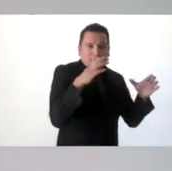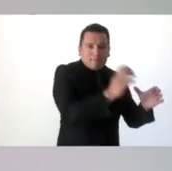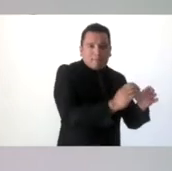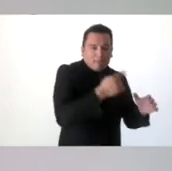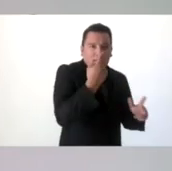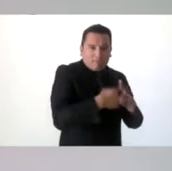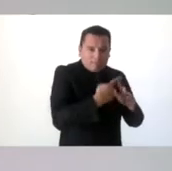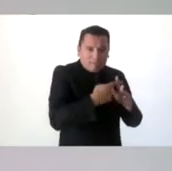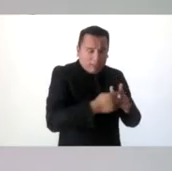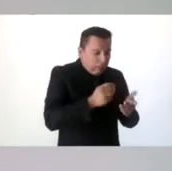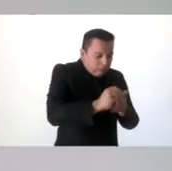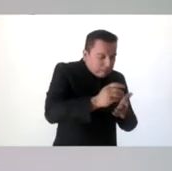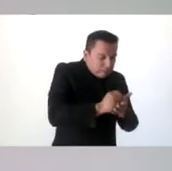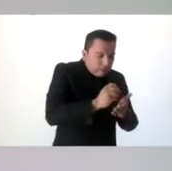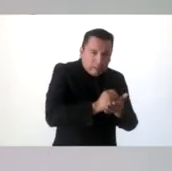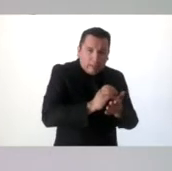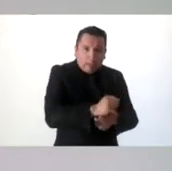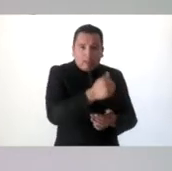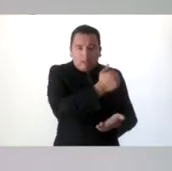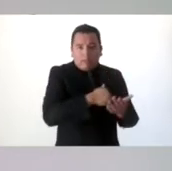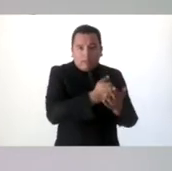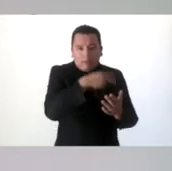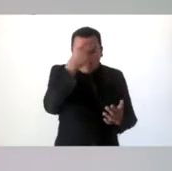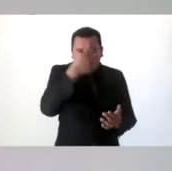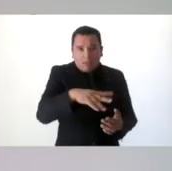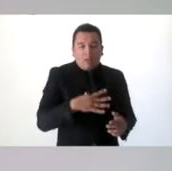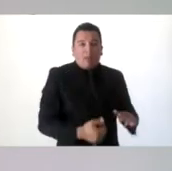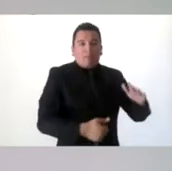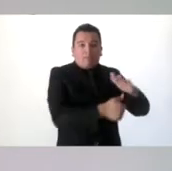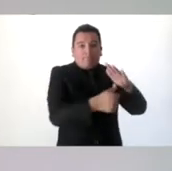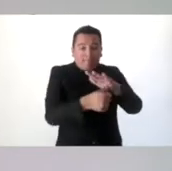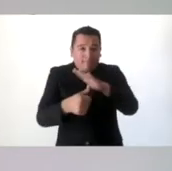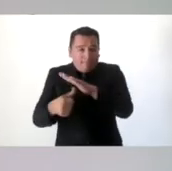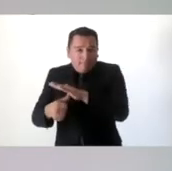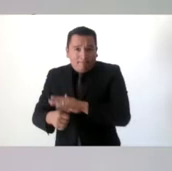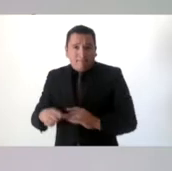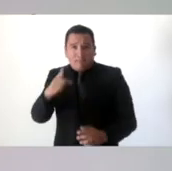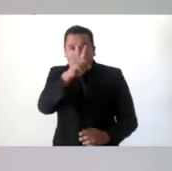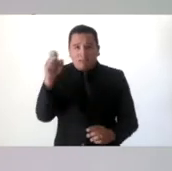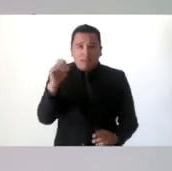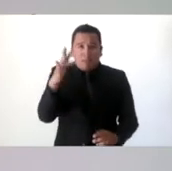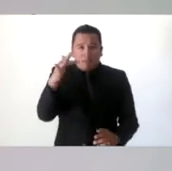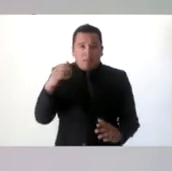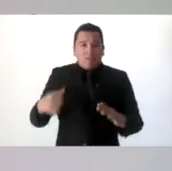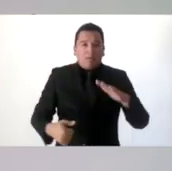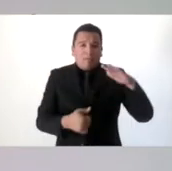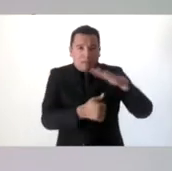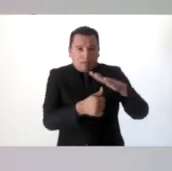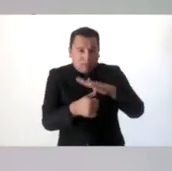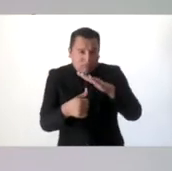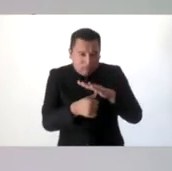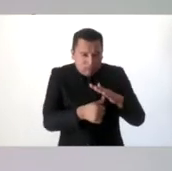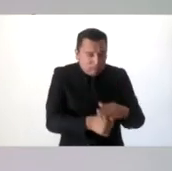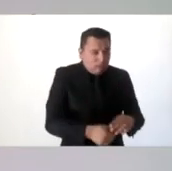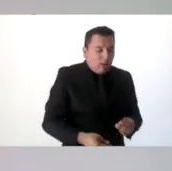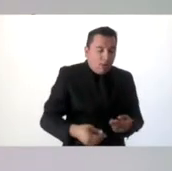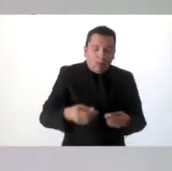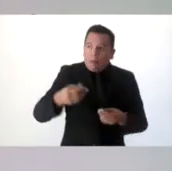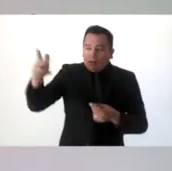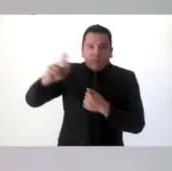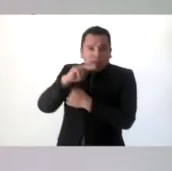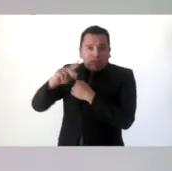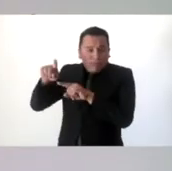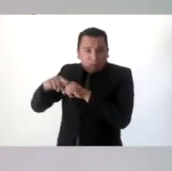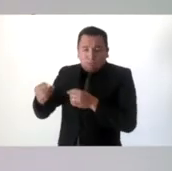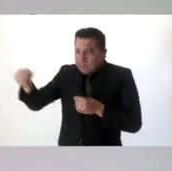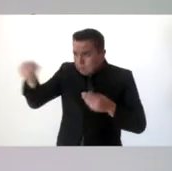Ciudad de México, casi 150 mesas de casillas contando votos del extranjero. Y bueno, ya